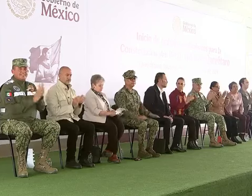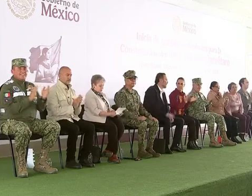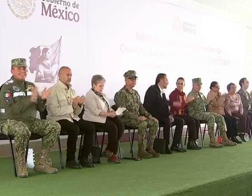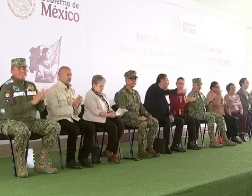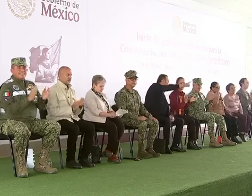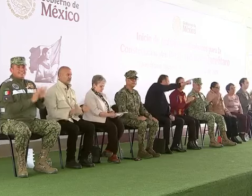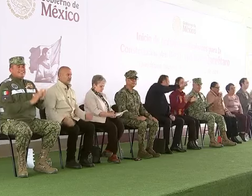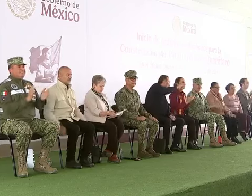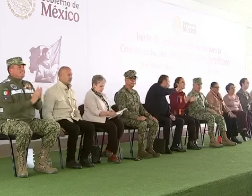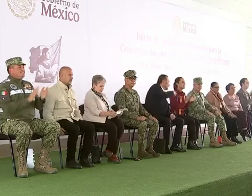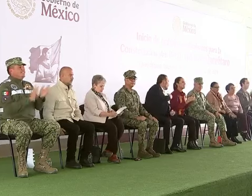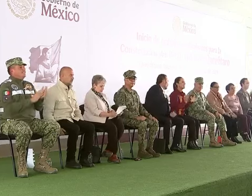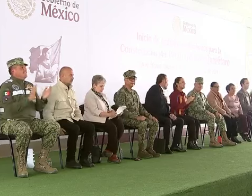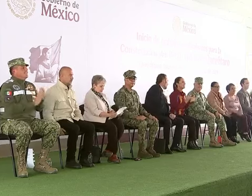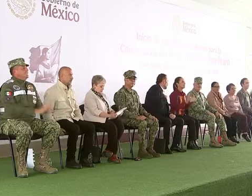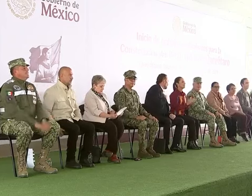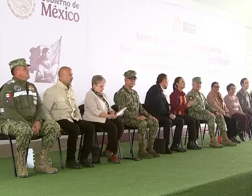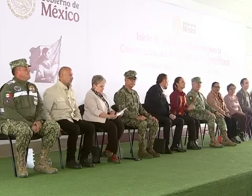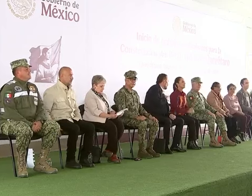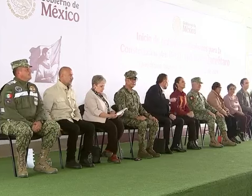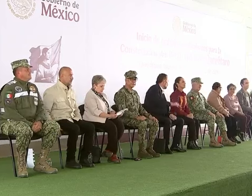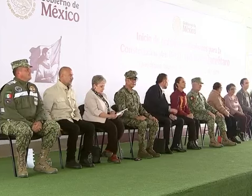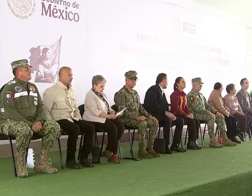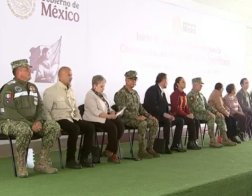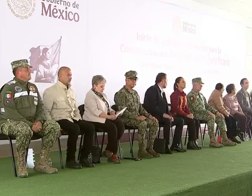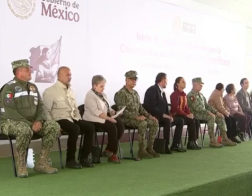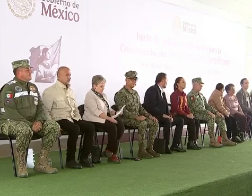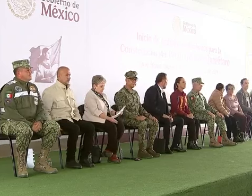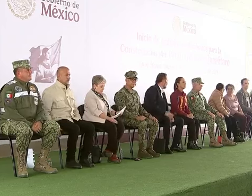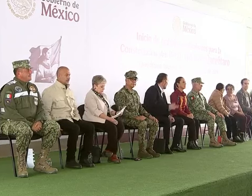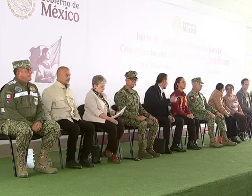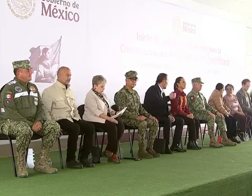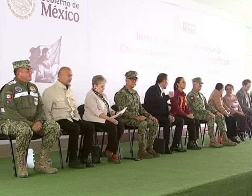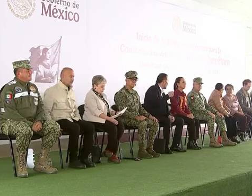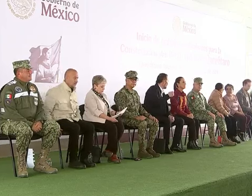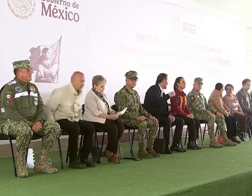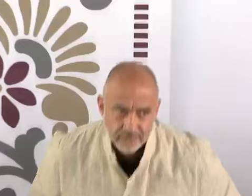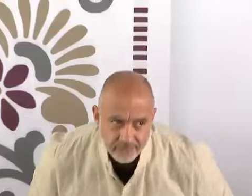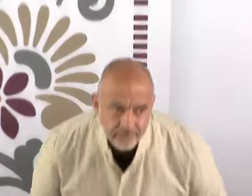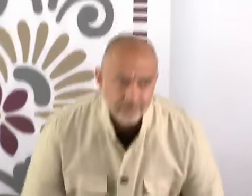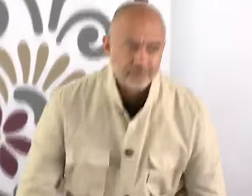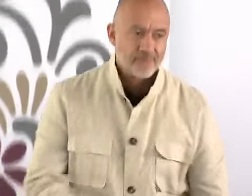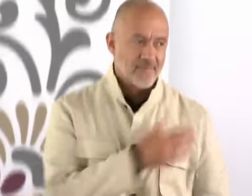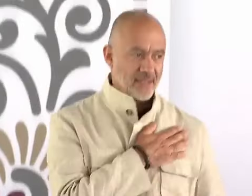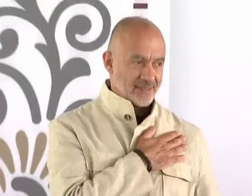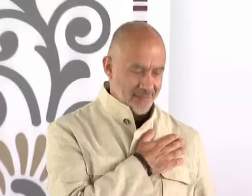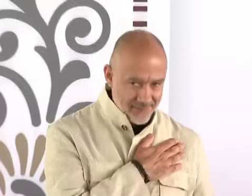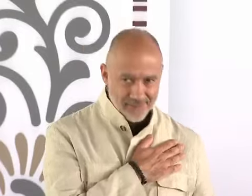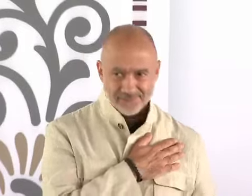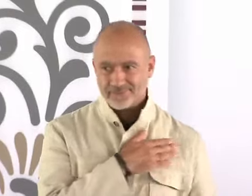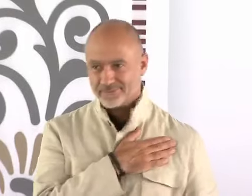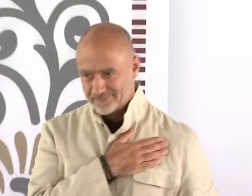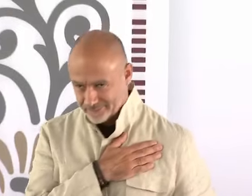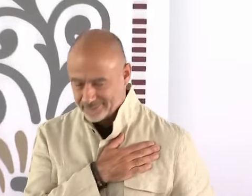Maestro Jesús Esteban Medina, secretario de Infraestructura, Comunicaciones y Transportes.